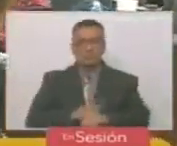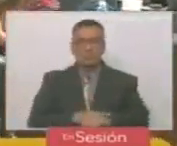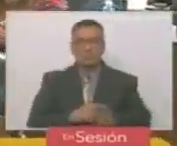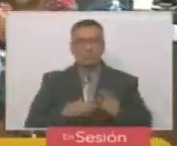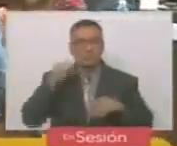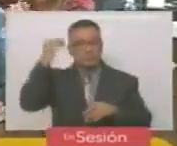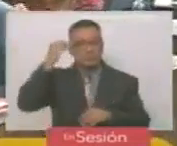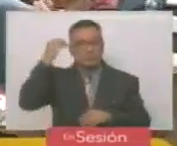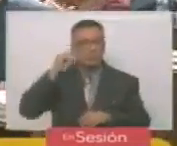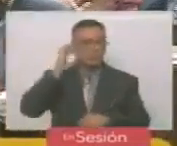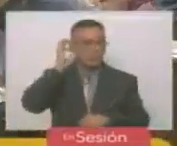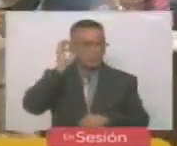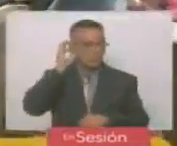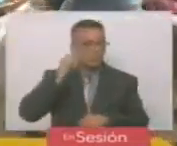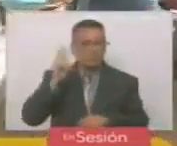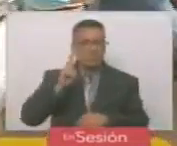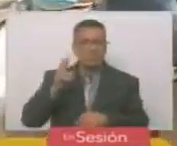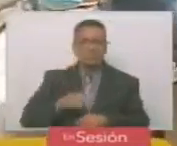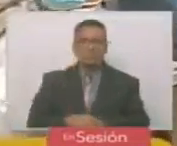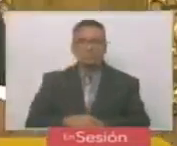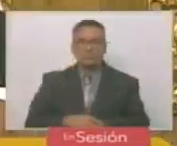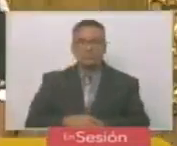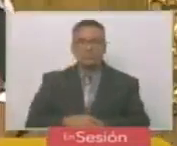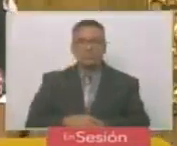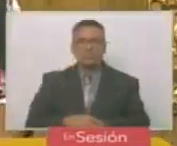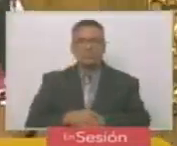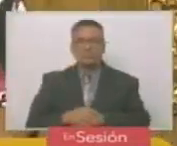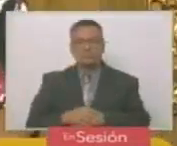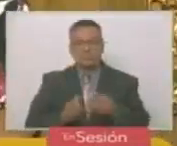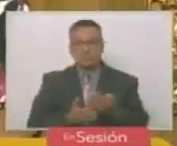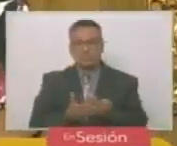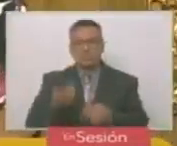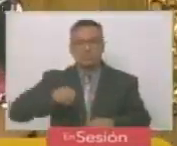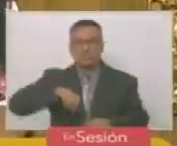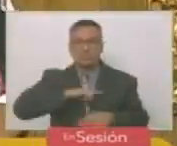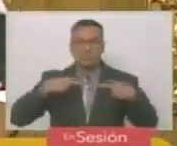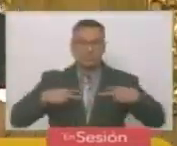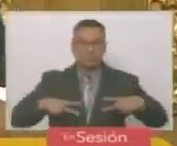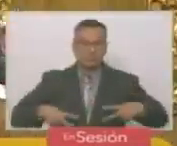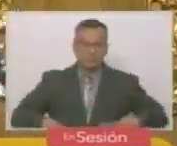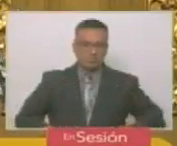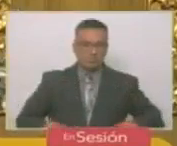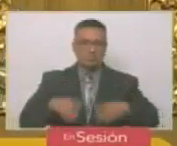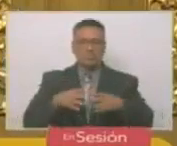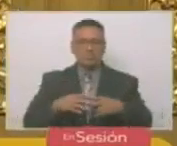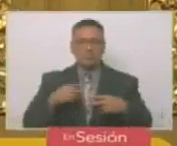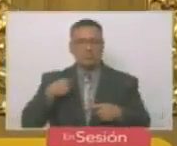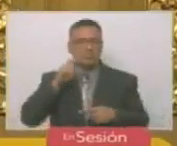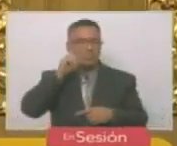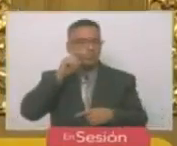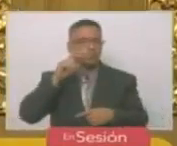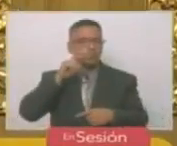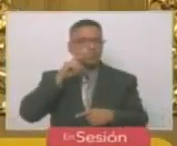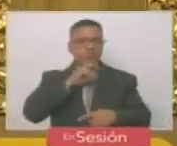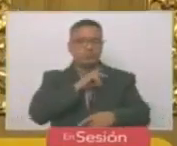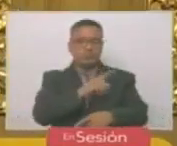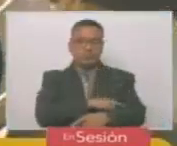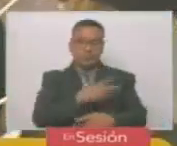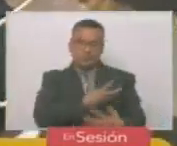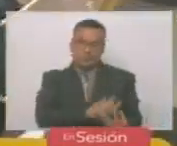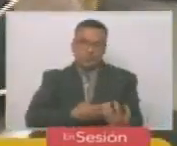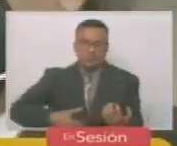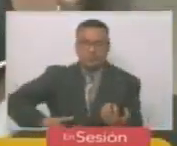piensa en la mujer venezolana, en resguardar la vida de nuestras mujeres embarazadas, en fortalecer la lactancia